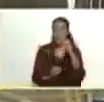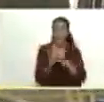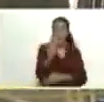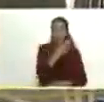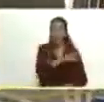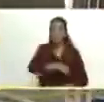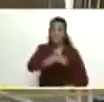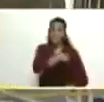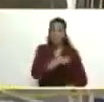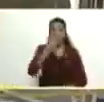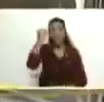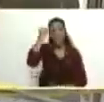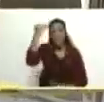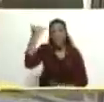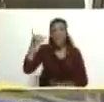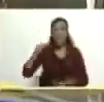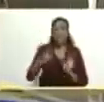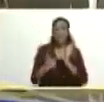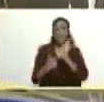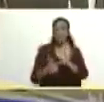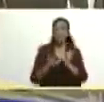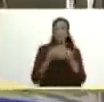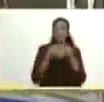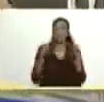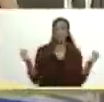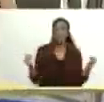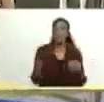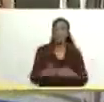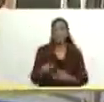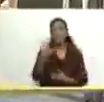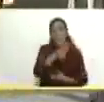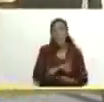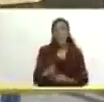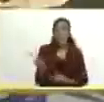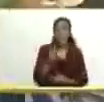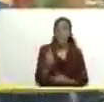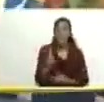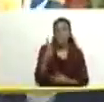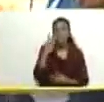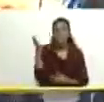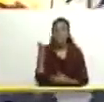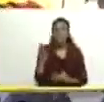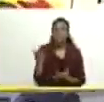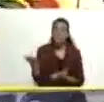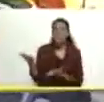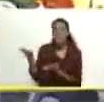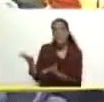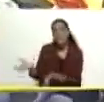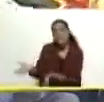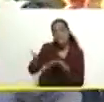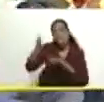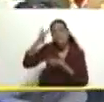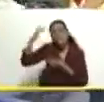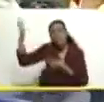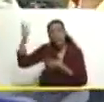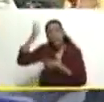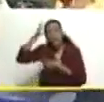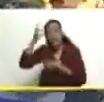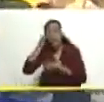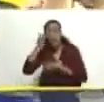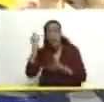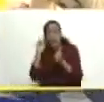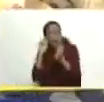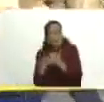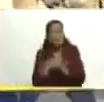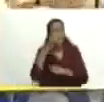bases de misiones son una maravilla en toda Venezuela. ¿Y si me regalas un sueño como los que se han cumplido?